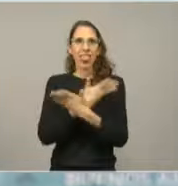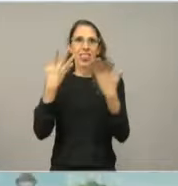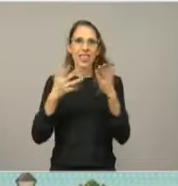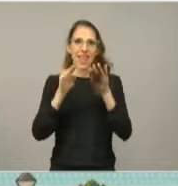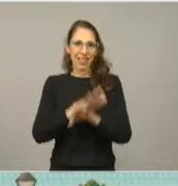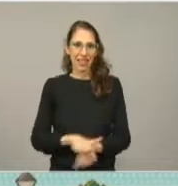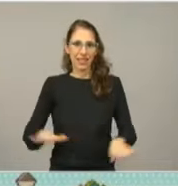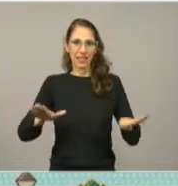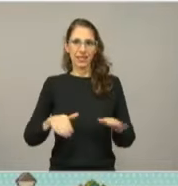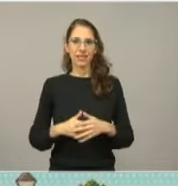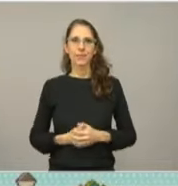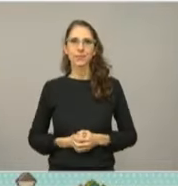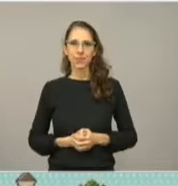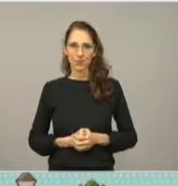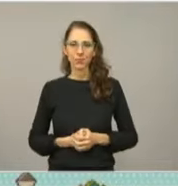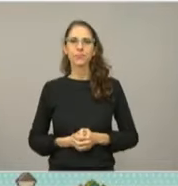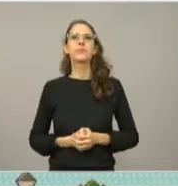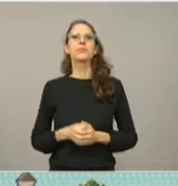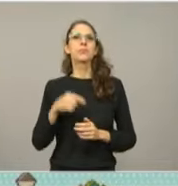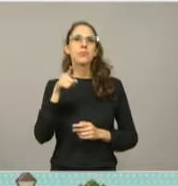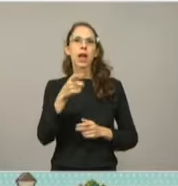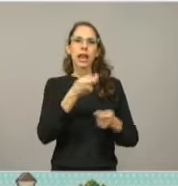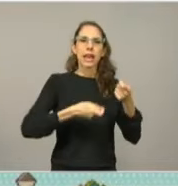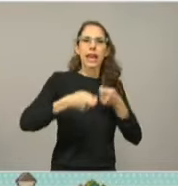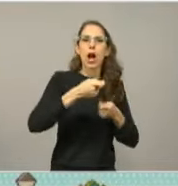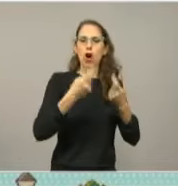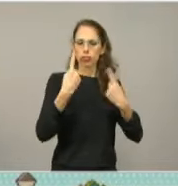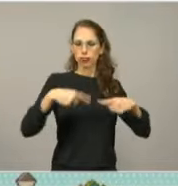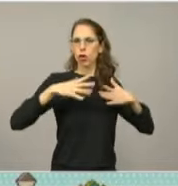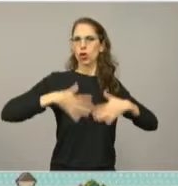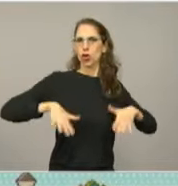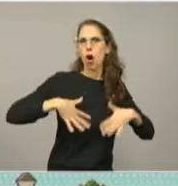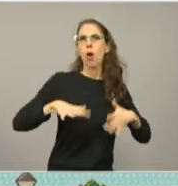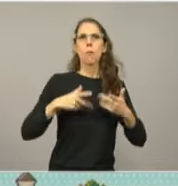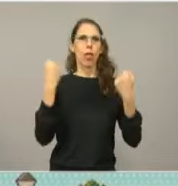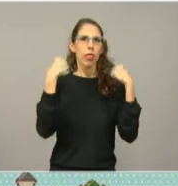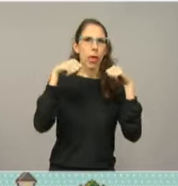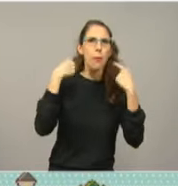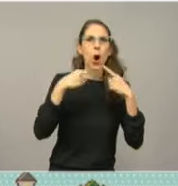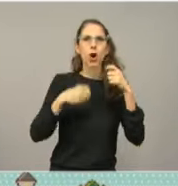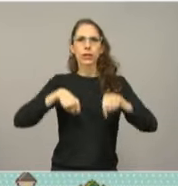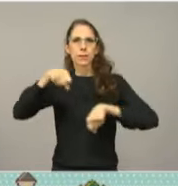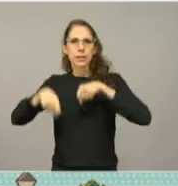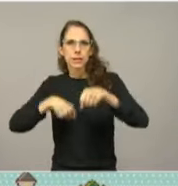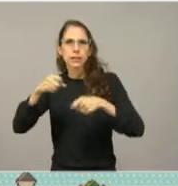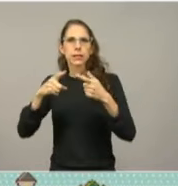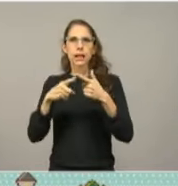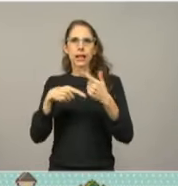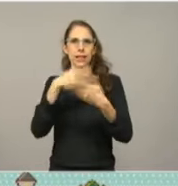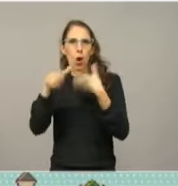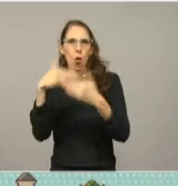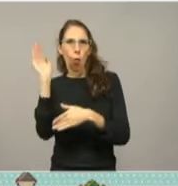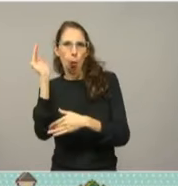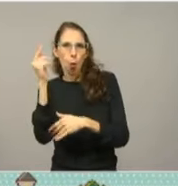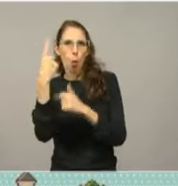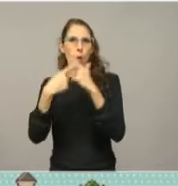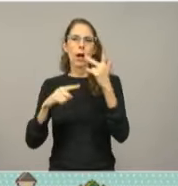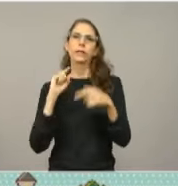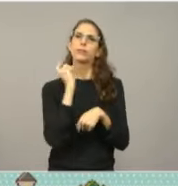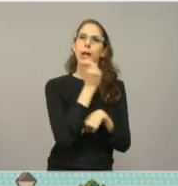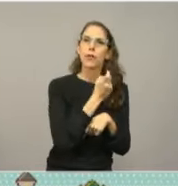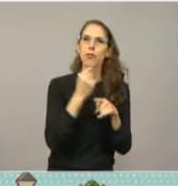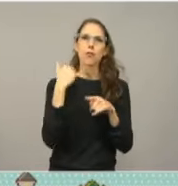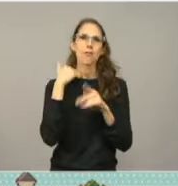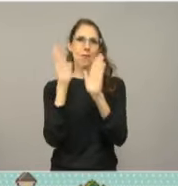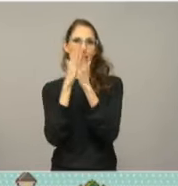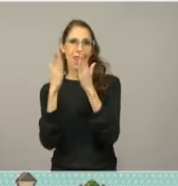niñez eh En el caso de los negocios de indumentaria casas de deportes bicicleterías jugueterías librerías y perfumerías